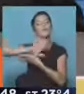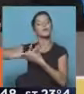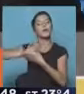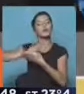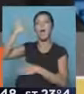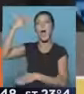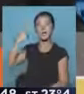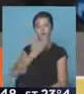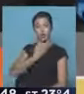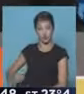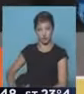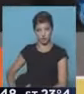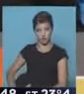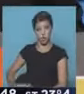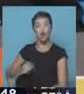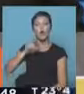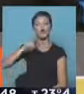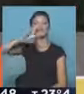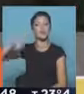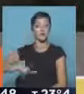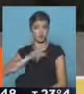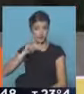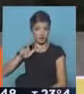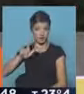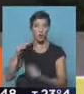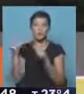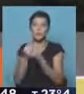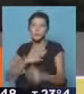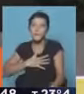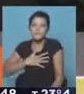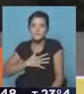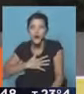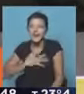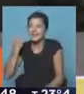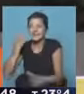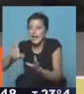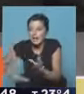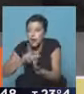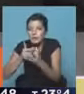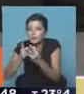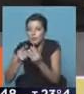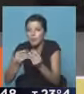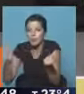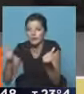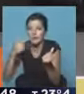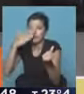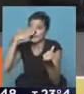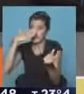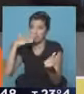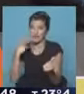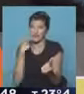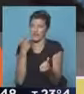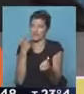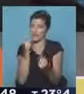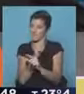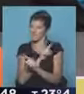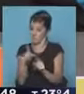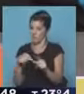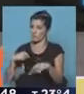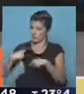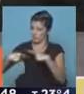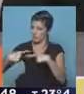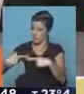neoliberales o por lo menos lo parecía y muchos se ilusionaron con el fin del neoliberalismo el neoliberal no demostró que no estaba tan en el fin